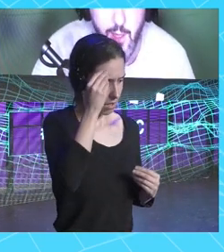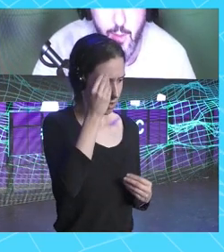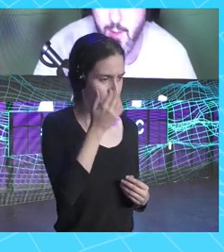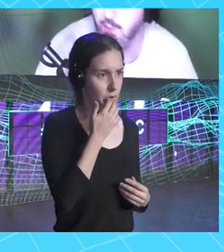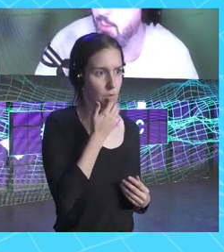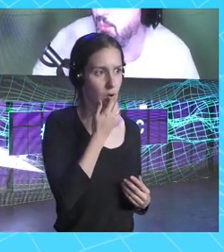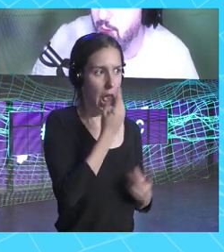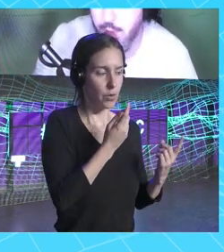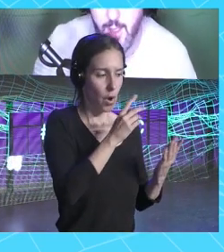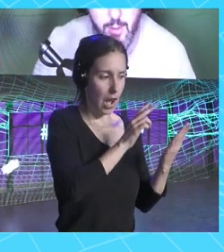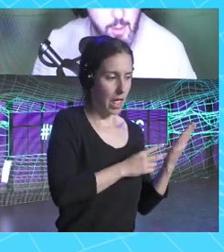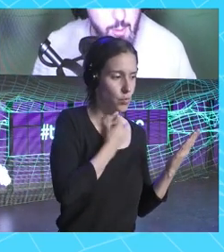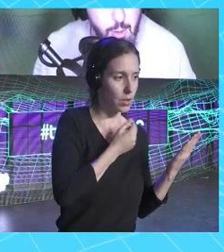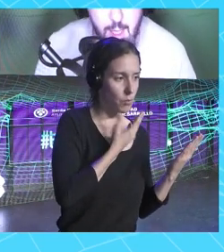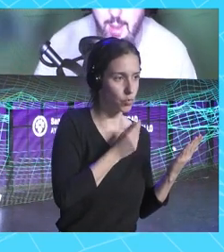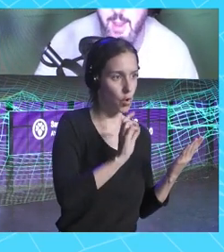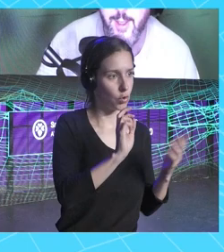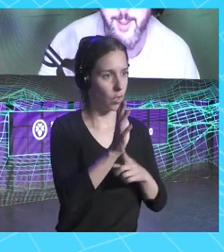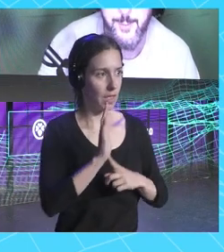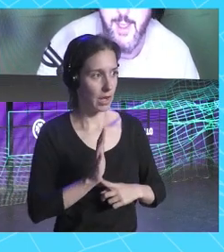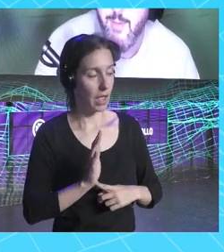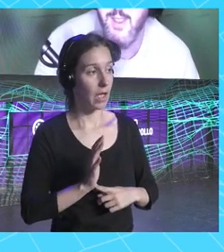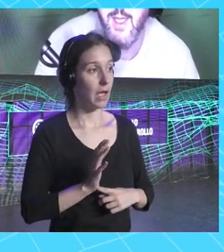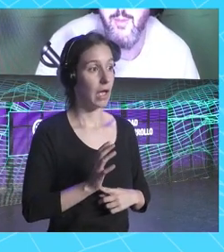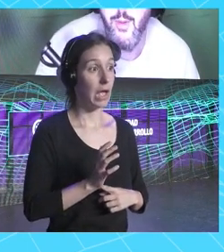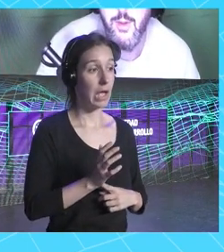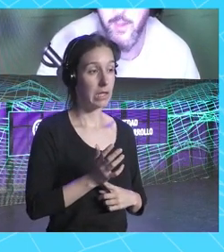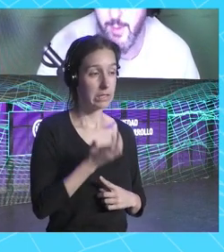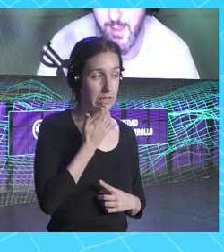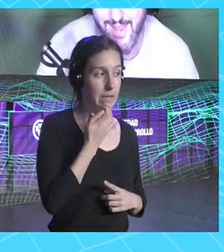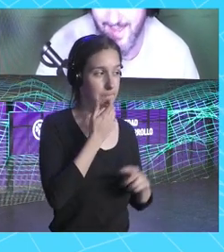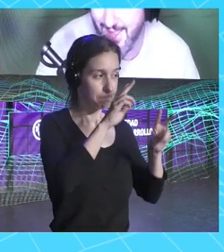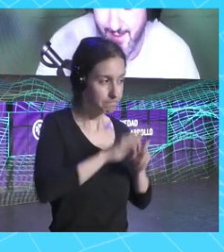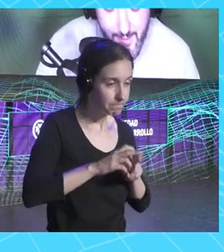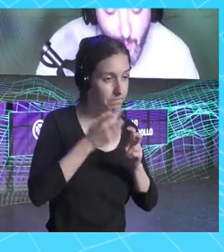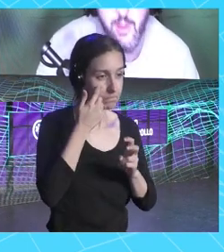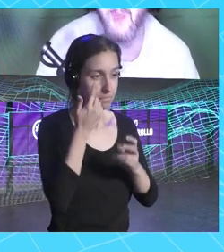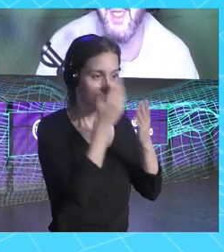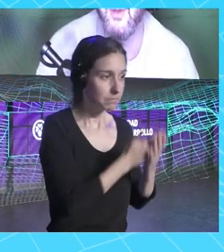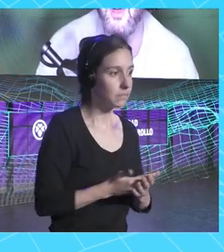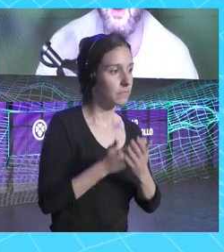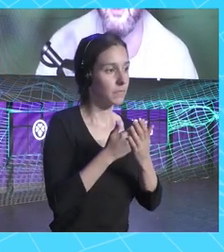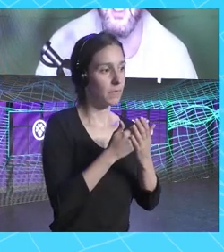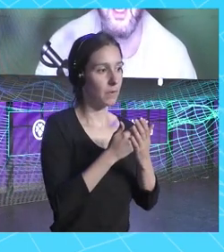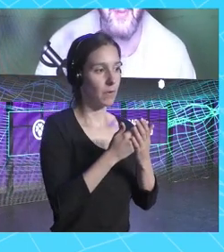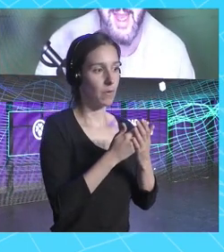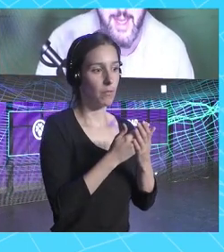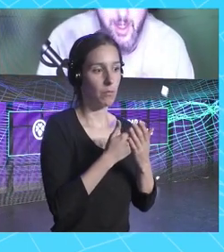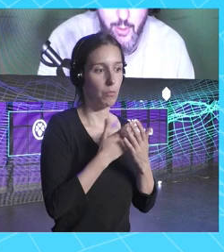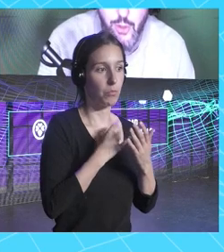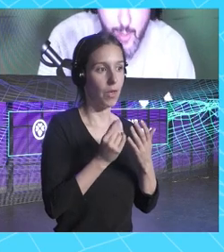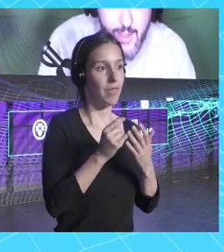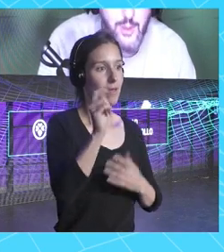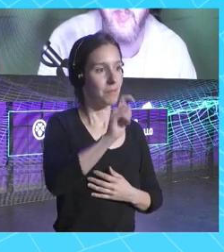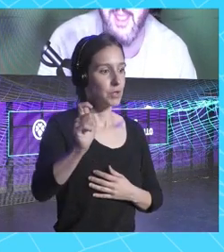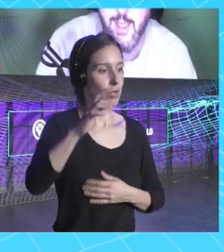el ego a otro le gusta mucho el cine a otro le gusta mucho tal Y si investigáis un poco es que seguro que encontráis a un creador de contenido que haga algo